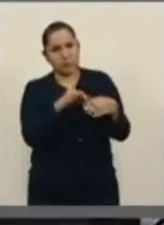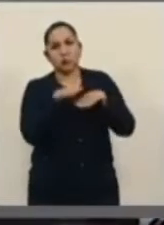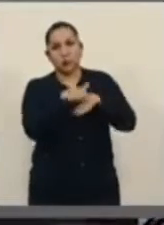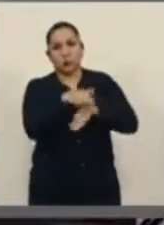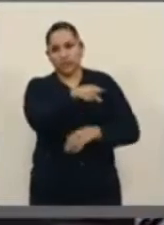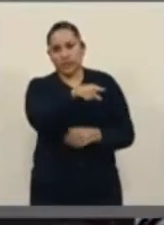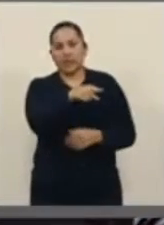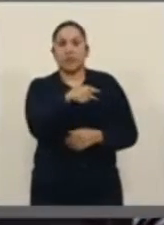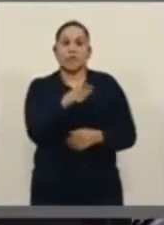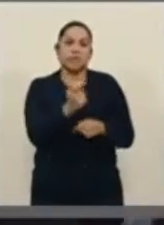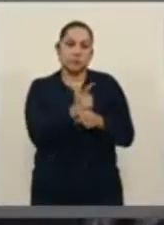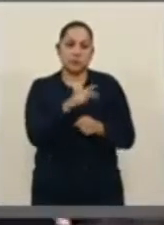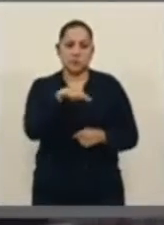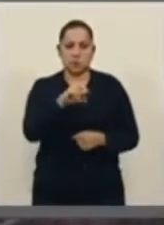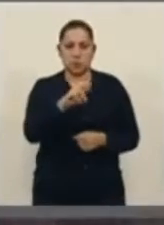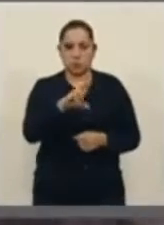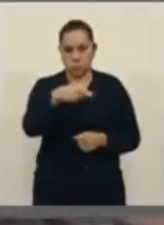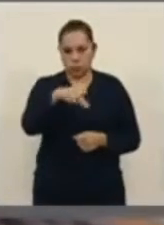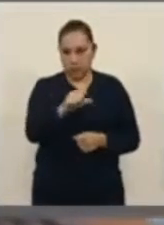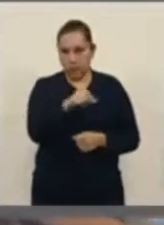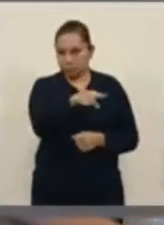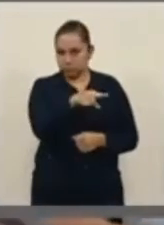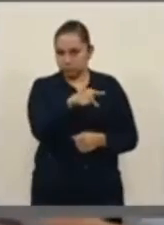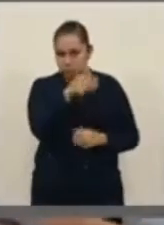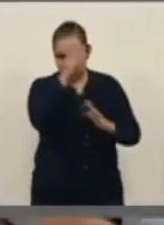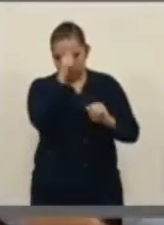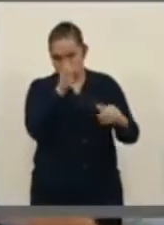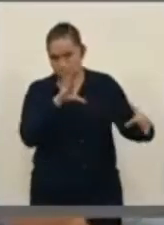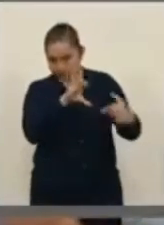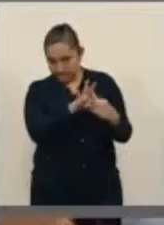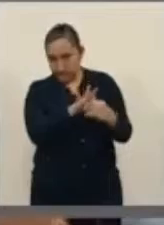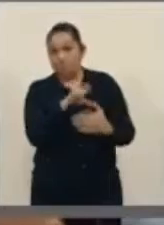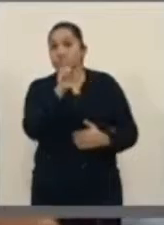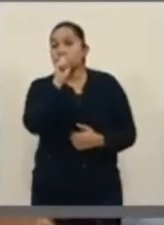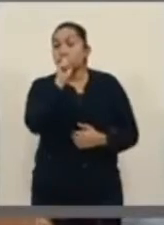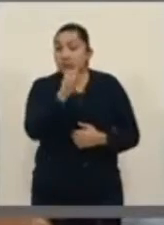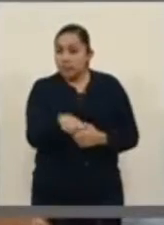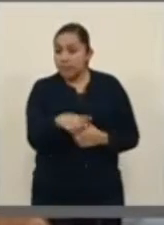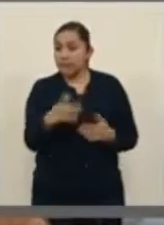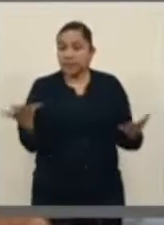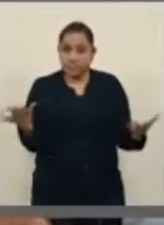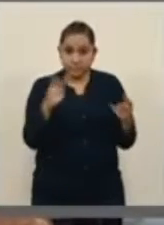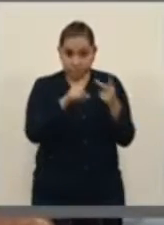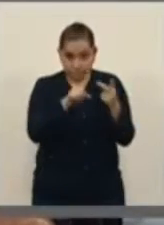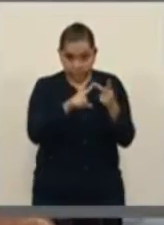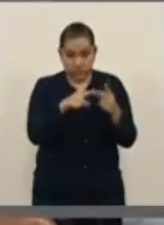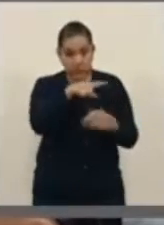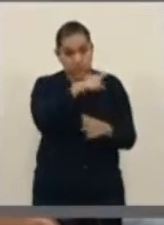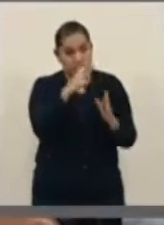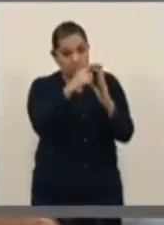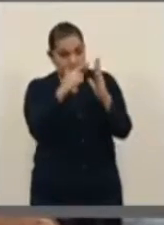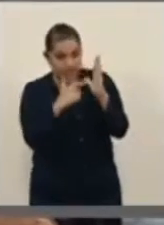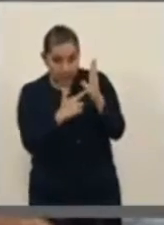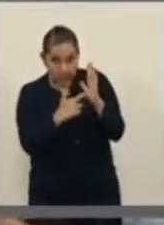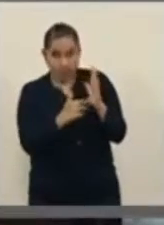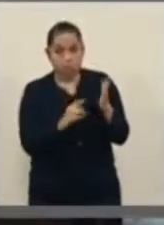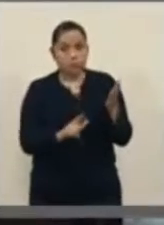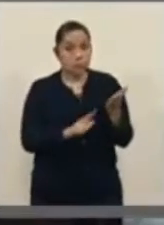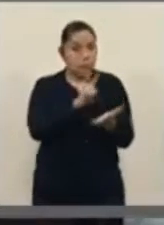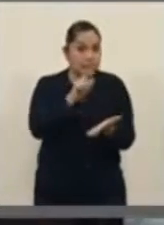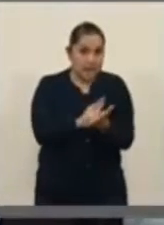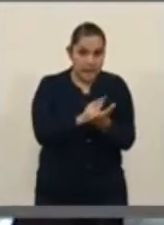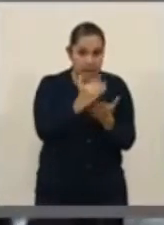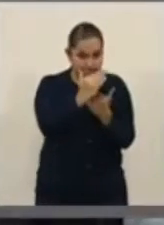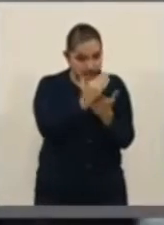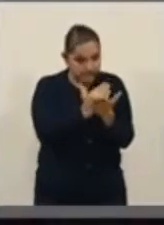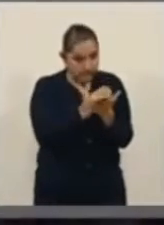del licenciado Noroña. En segunda, si el reglamento y la ley orgánica nos permite